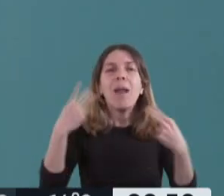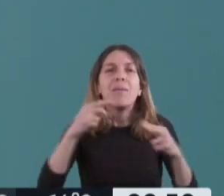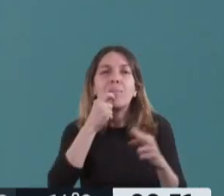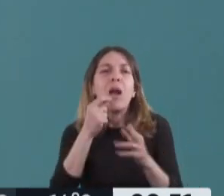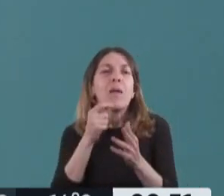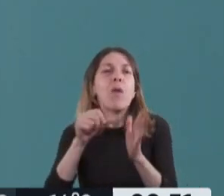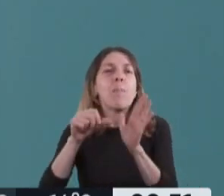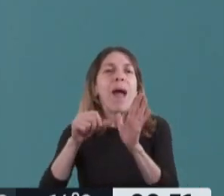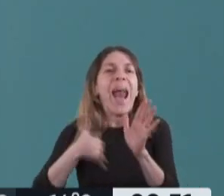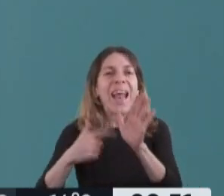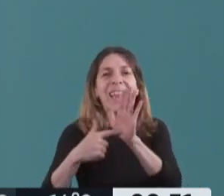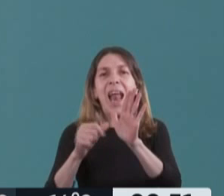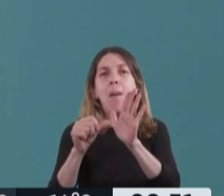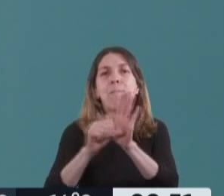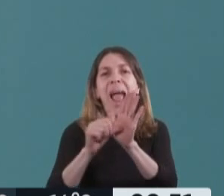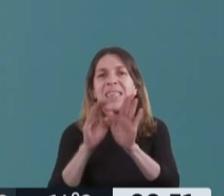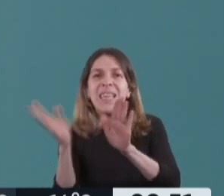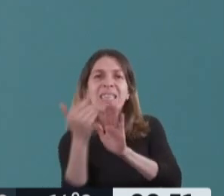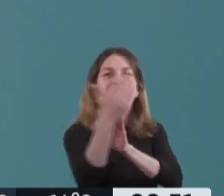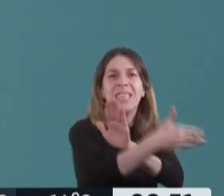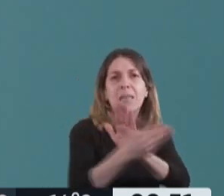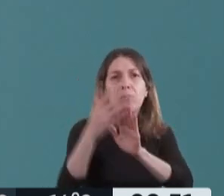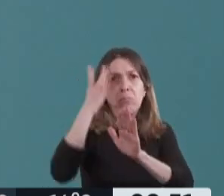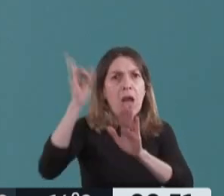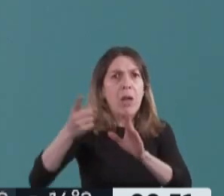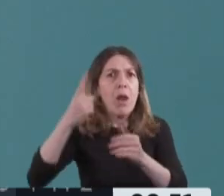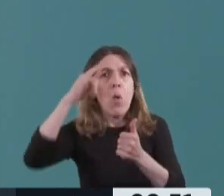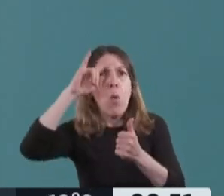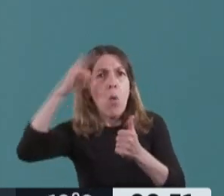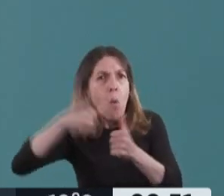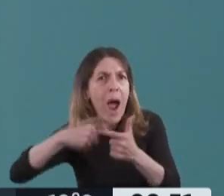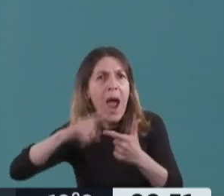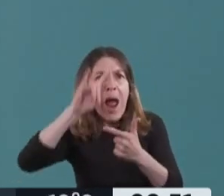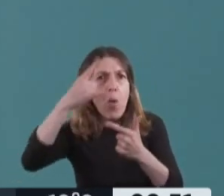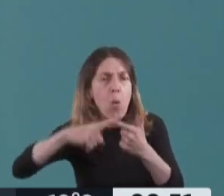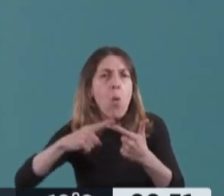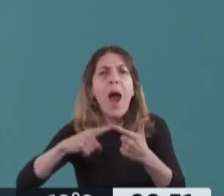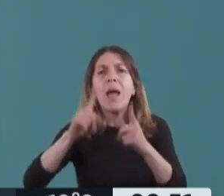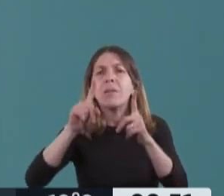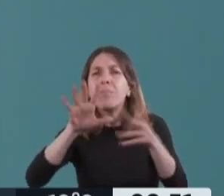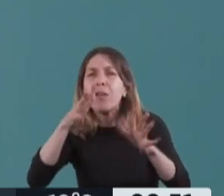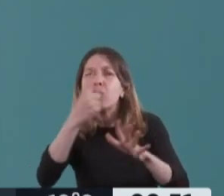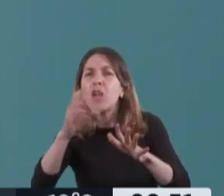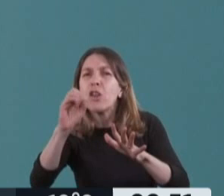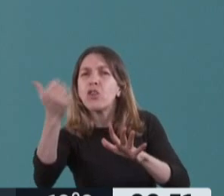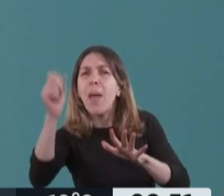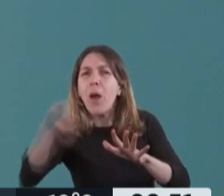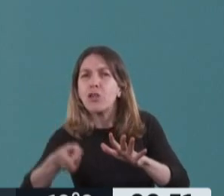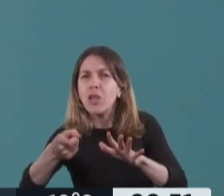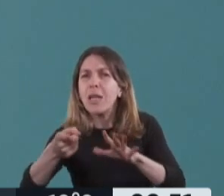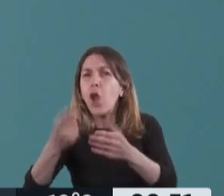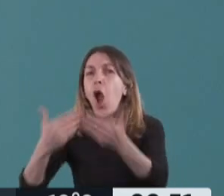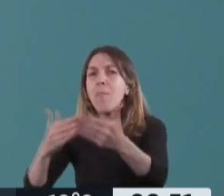del que encabeza ese ranking uruguay por encima de la pre pandemia más de 106 por ciento con respecto al